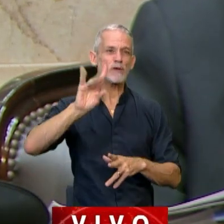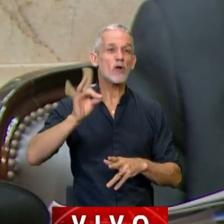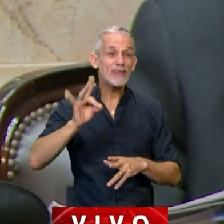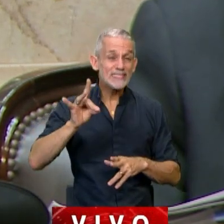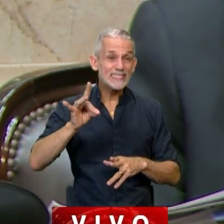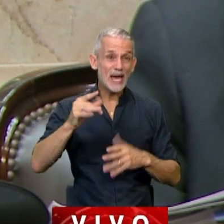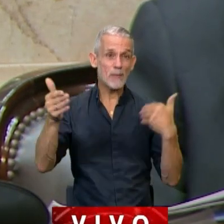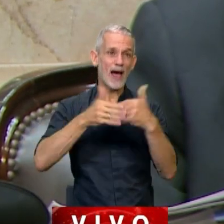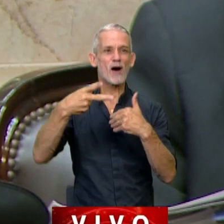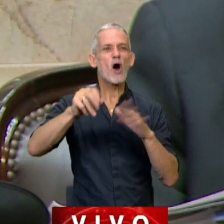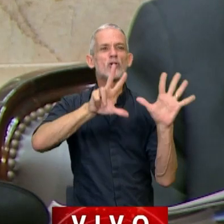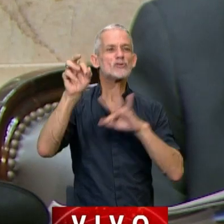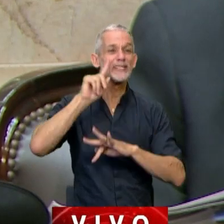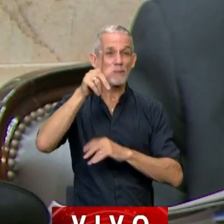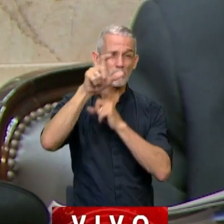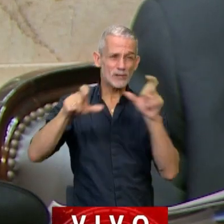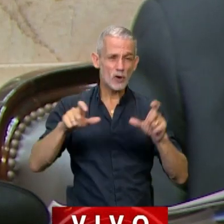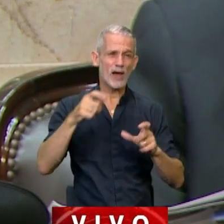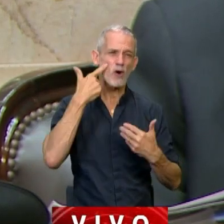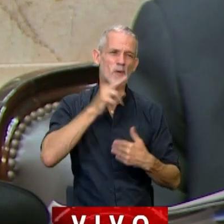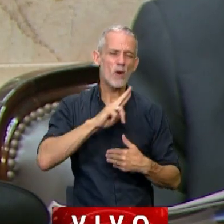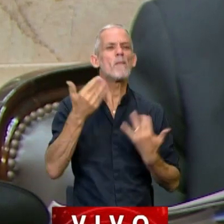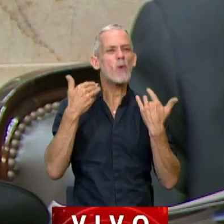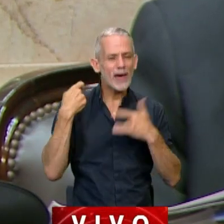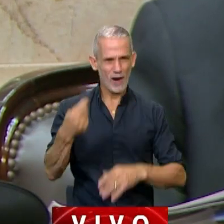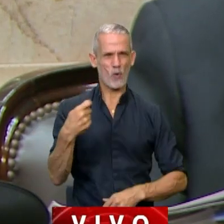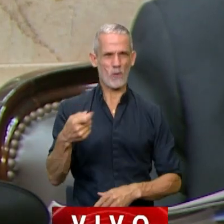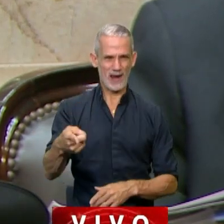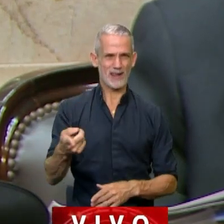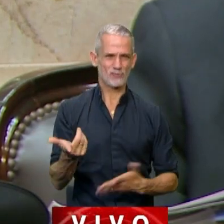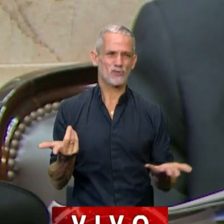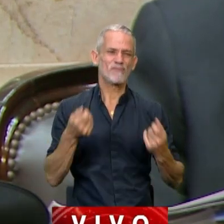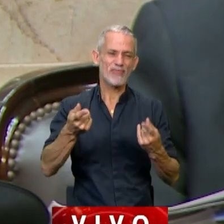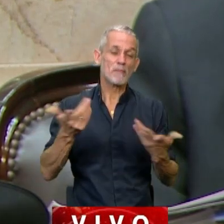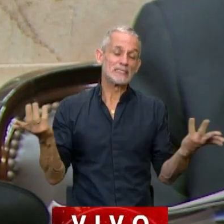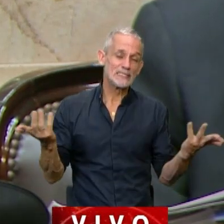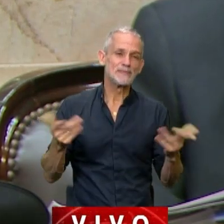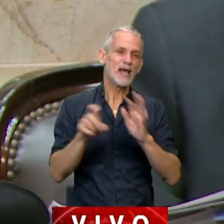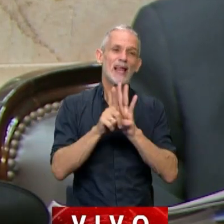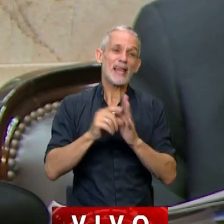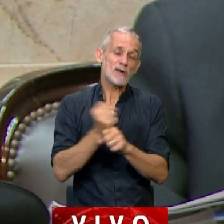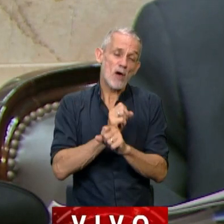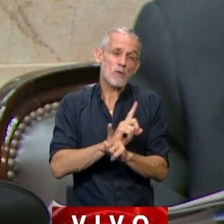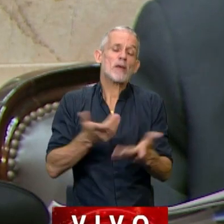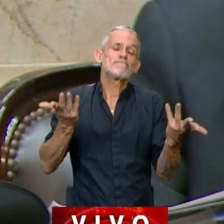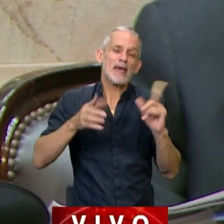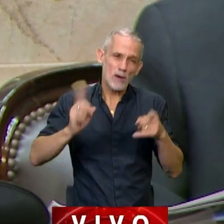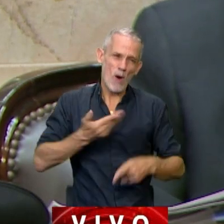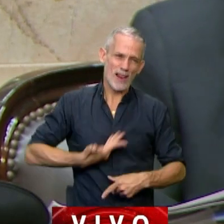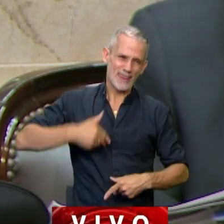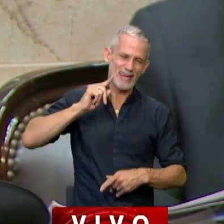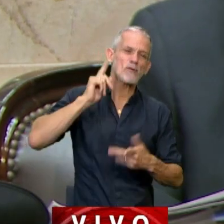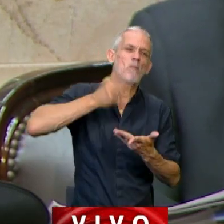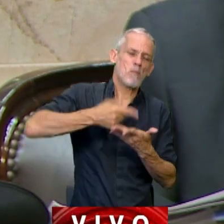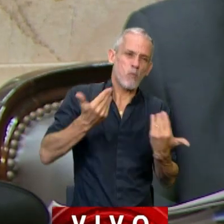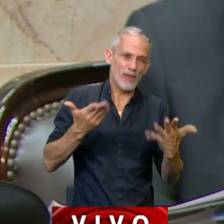de diciembre estos 800.000 argentinos y argentinas puedan jubilarse a pesar de que hoy no pudimos sancionar esta